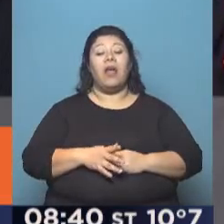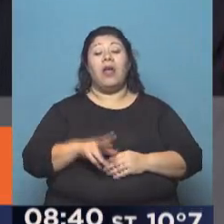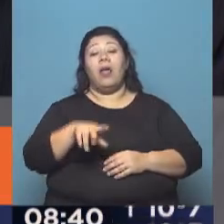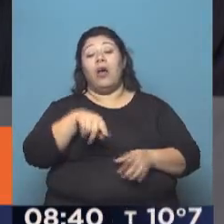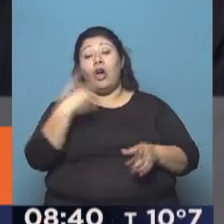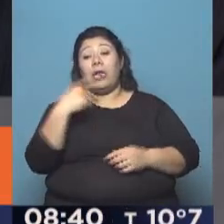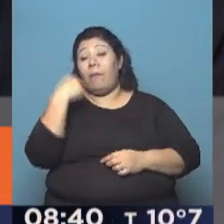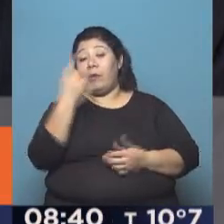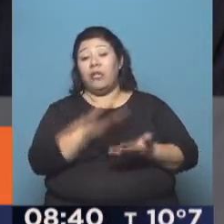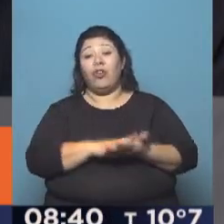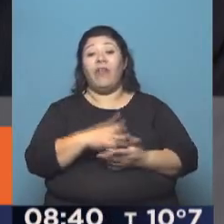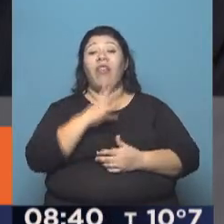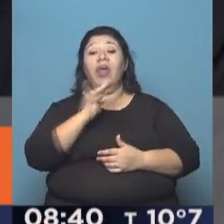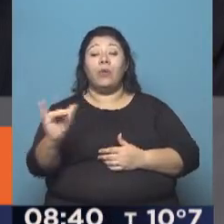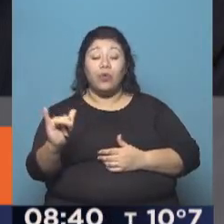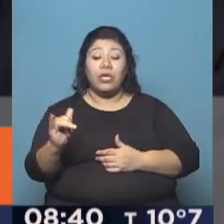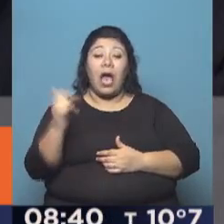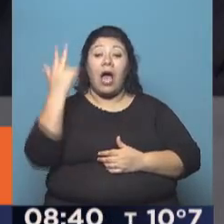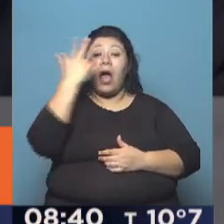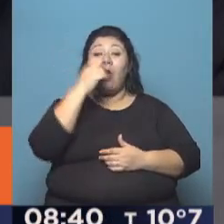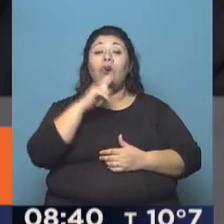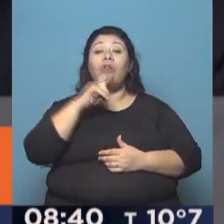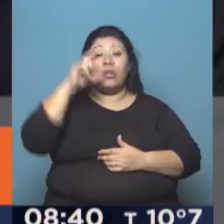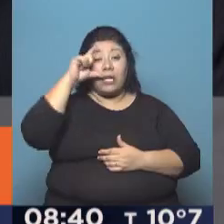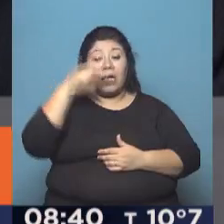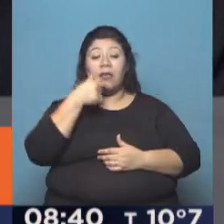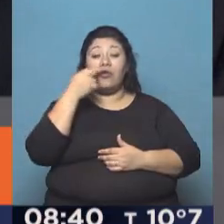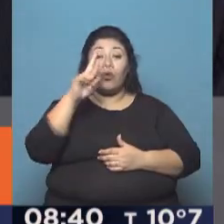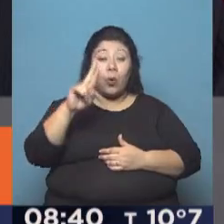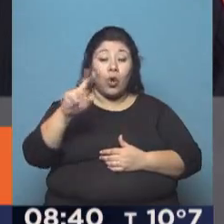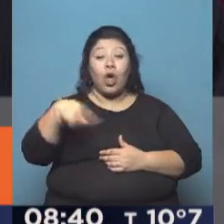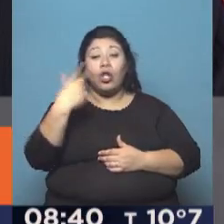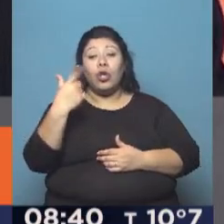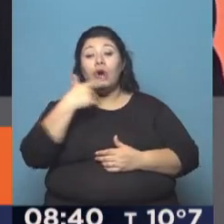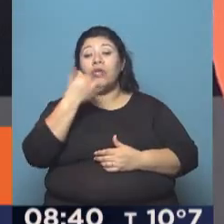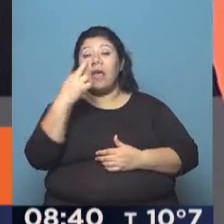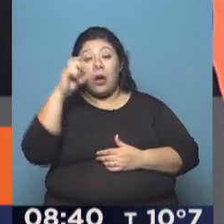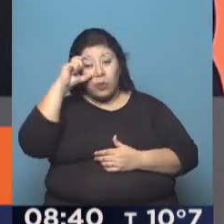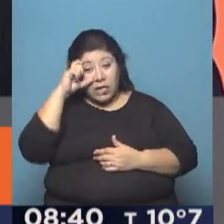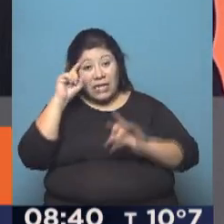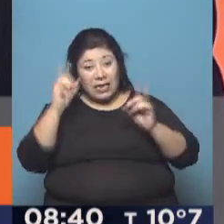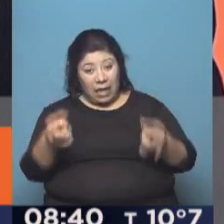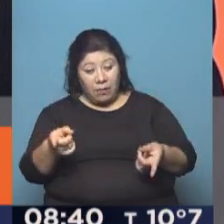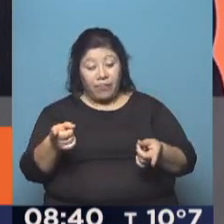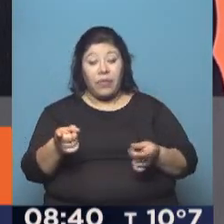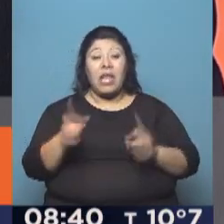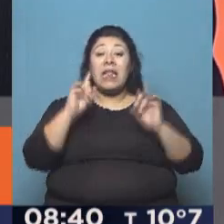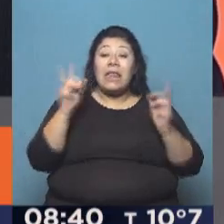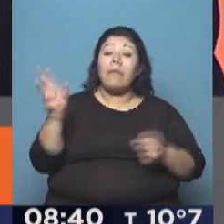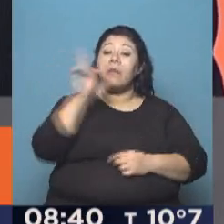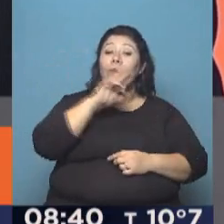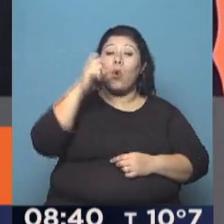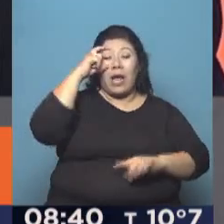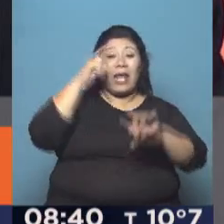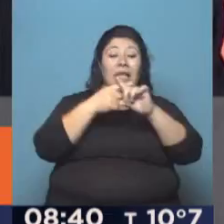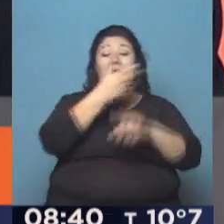están las denuncias por los haes eh pero también hay una denuncia que hace la propia expresidenta contra bonadío y contra usted